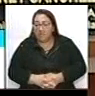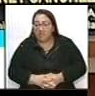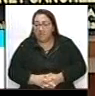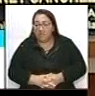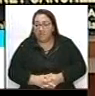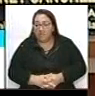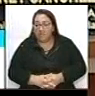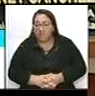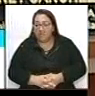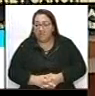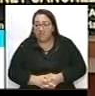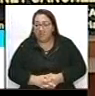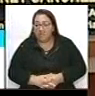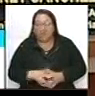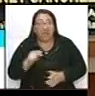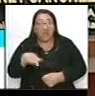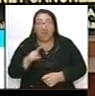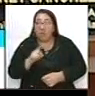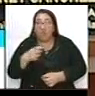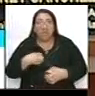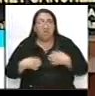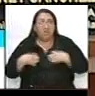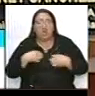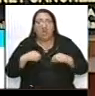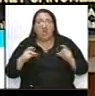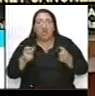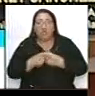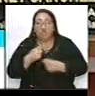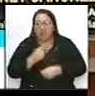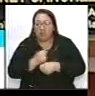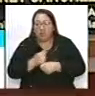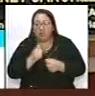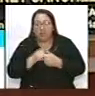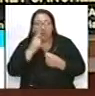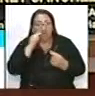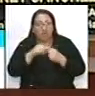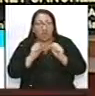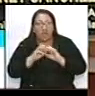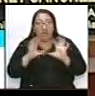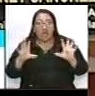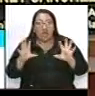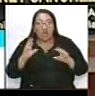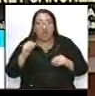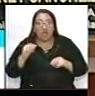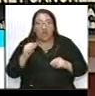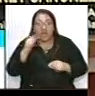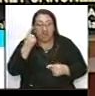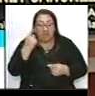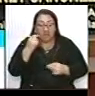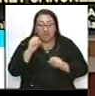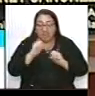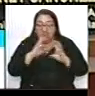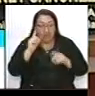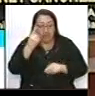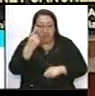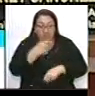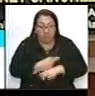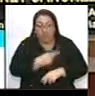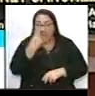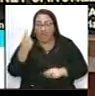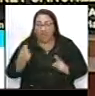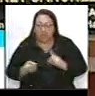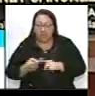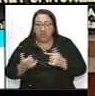no hay venganzas. En esta comisión se trabaja con objetividad e imparcialidad desde el día uno que hemos asumido esta